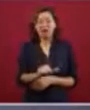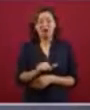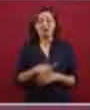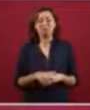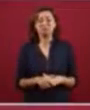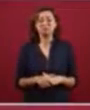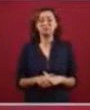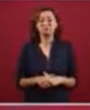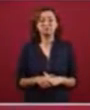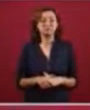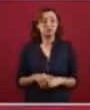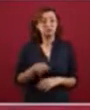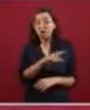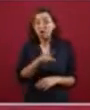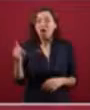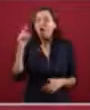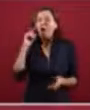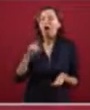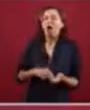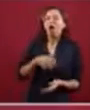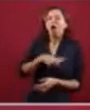aunque parezca increíble,